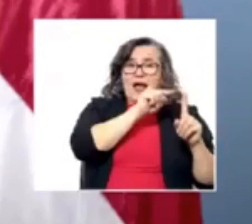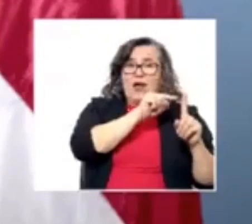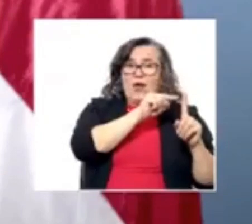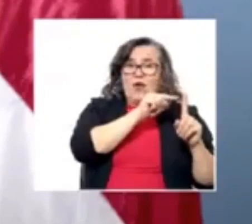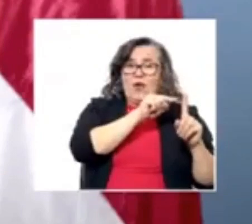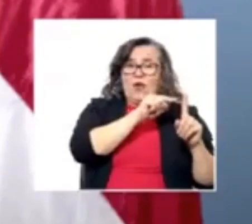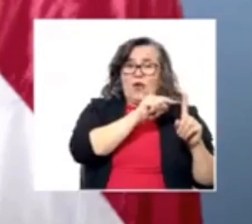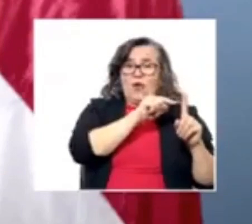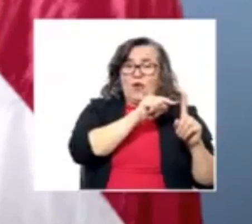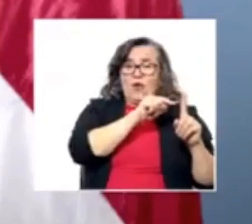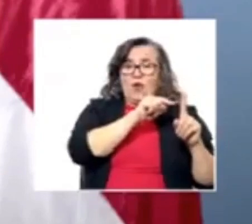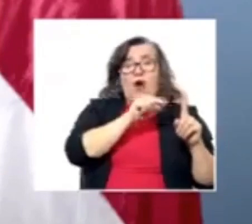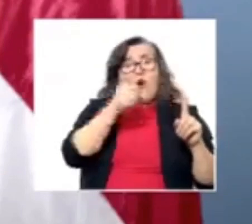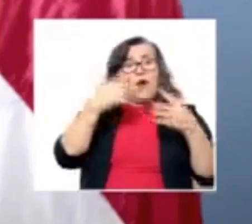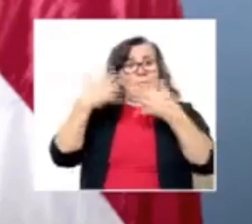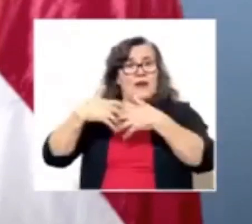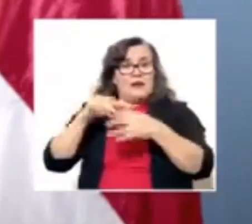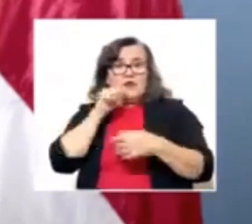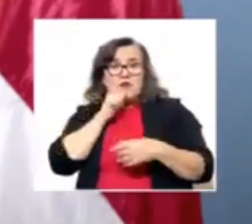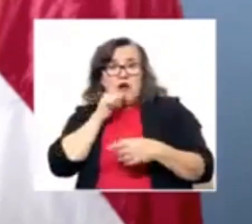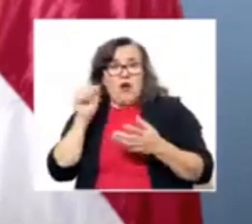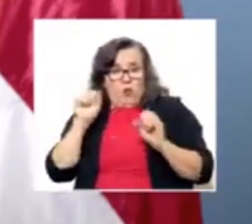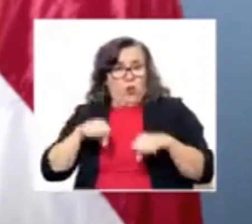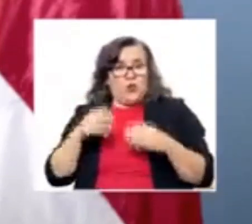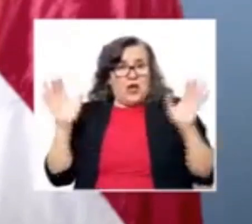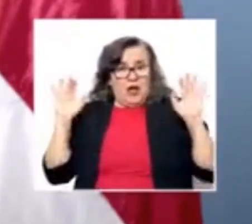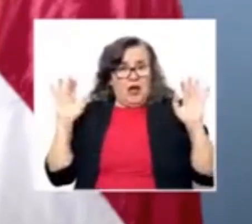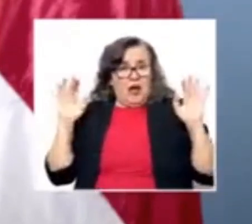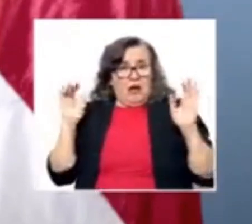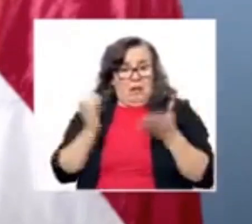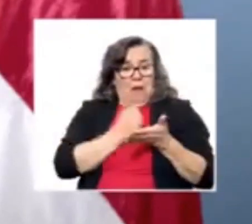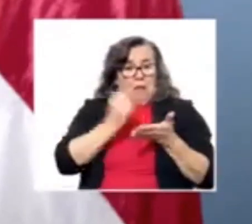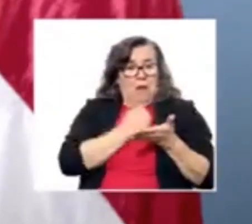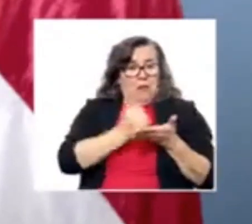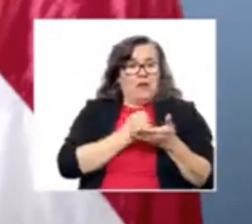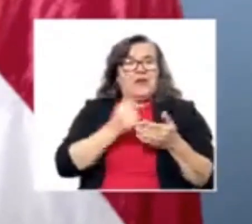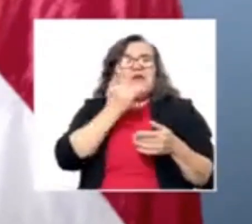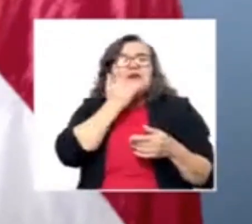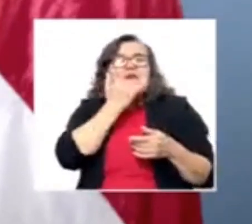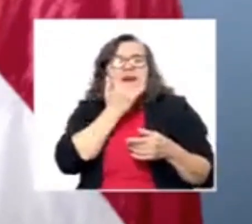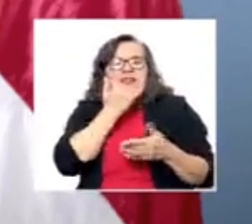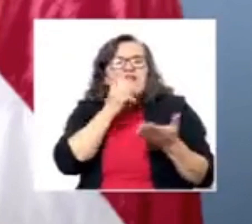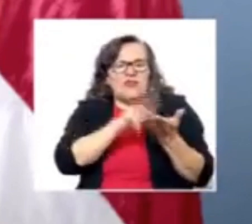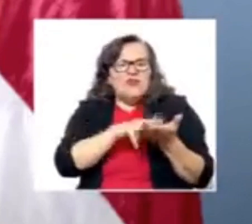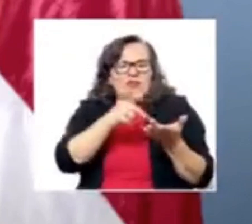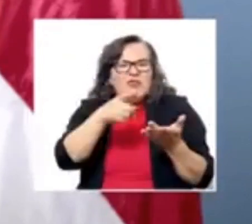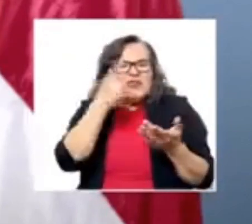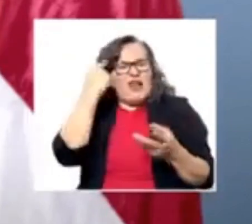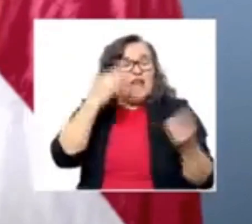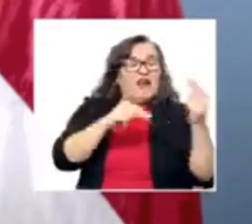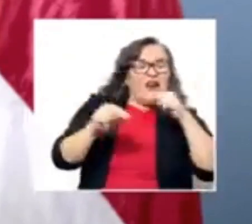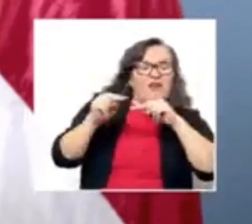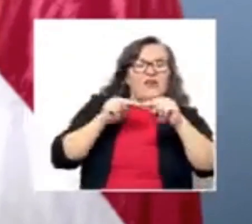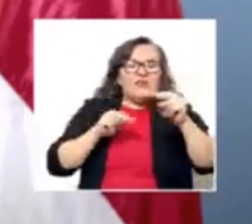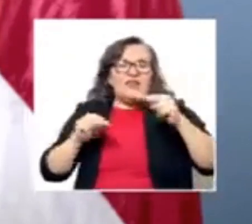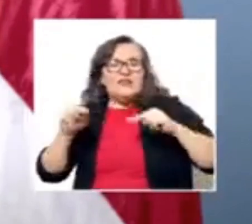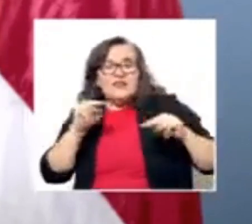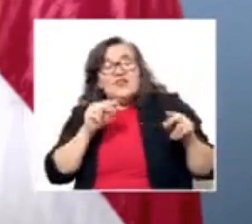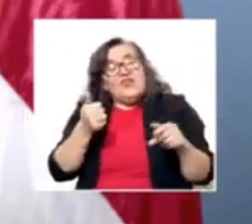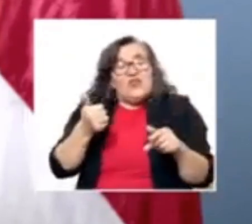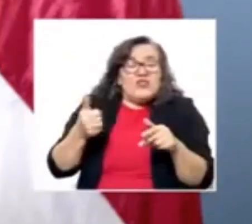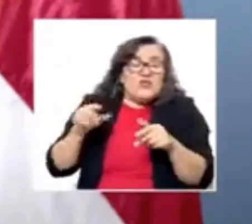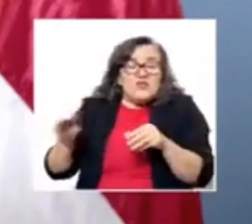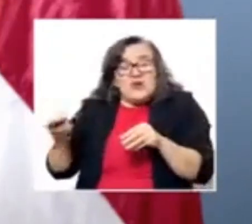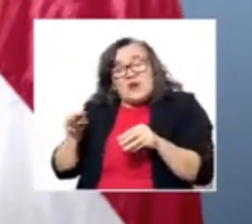a un empresario privado o a una empresa. Y ustedes saben qué pasa en los contratos, hay negociaciones y otras